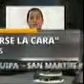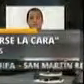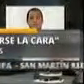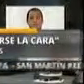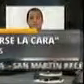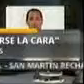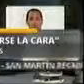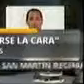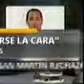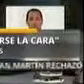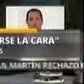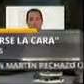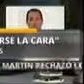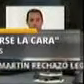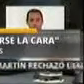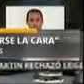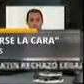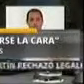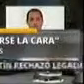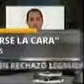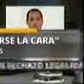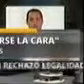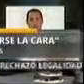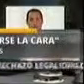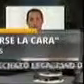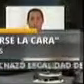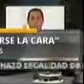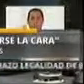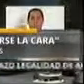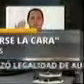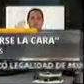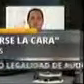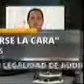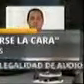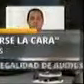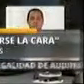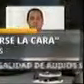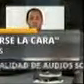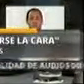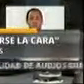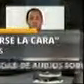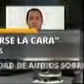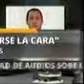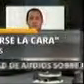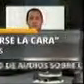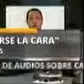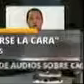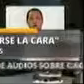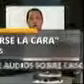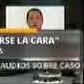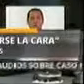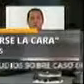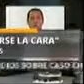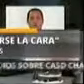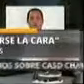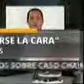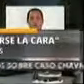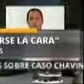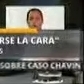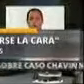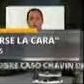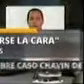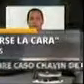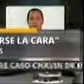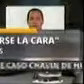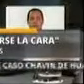de Justicia, quien estuvo acompañado del entonces agente del caso ante la Corte Interamericana, el doctor Pedro Cateriano.